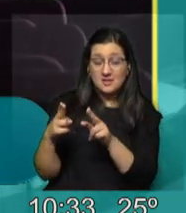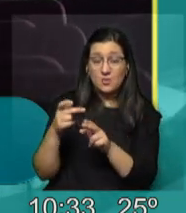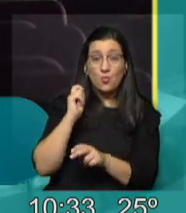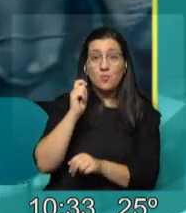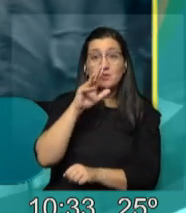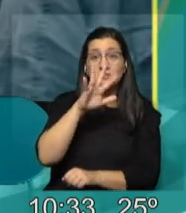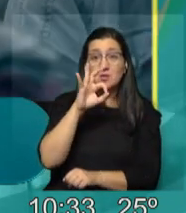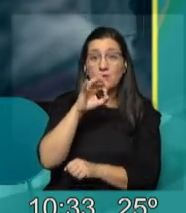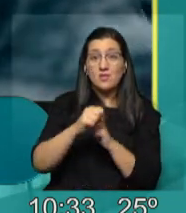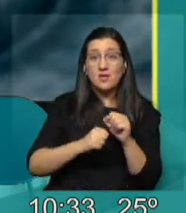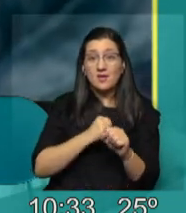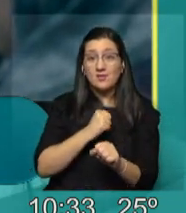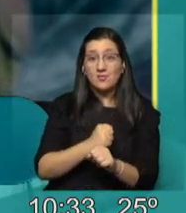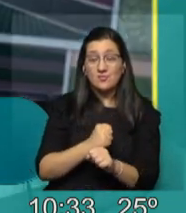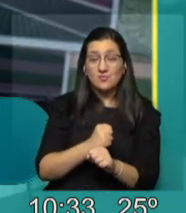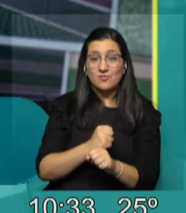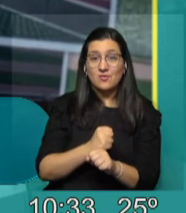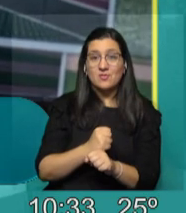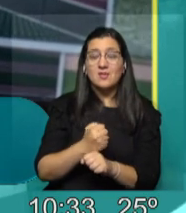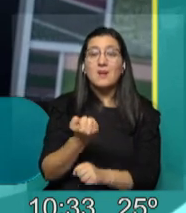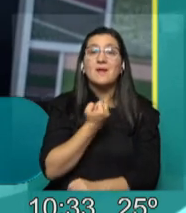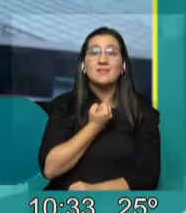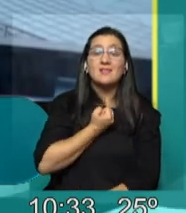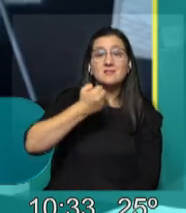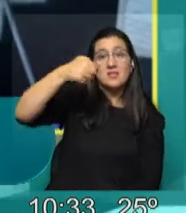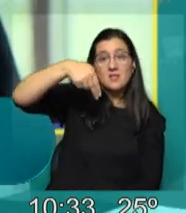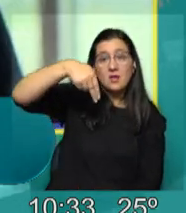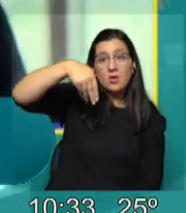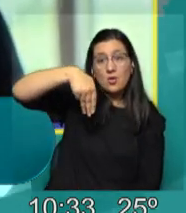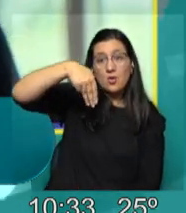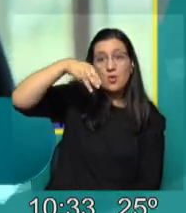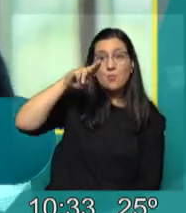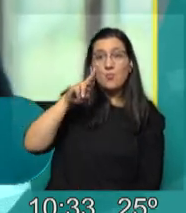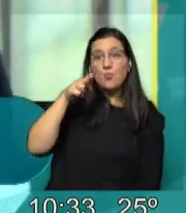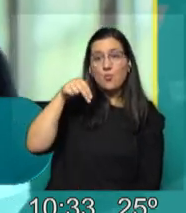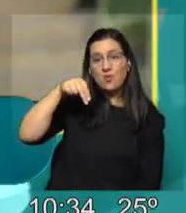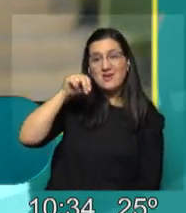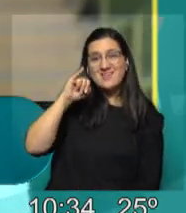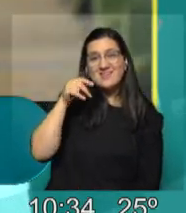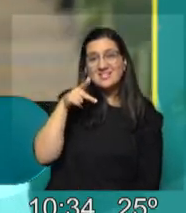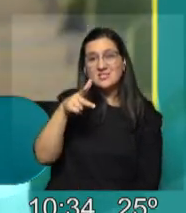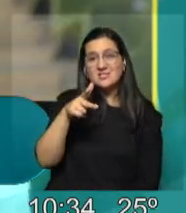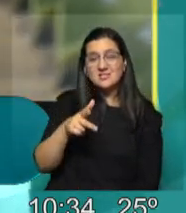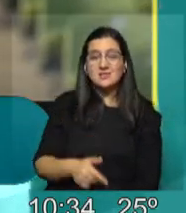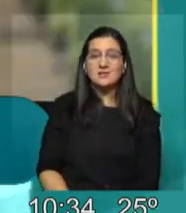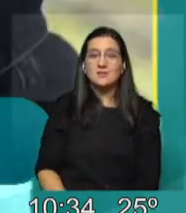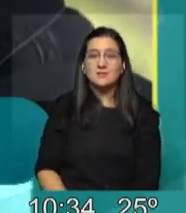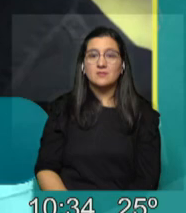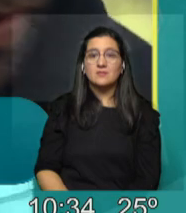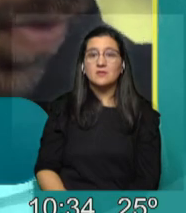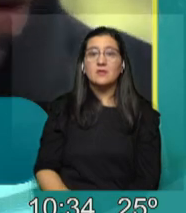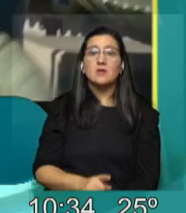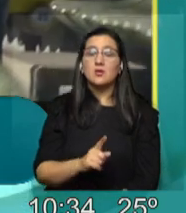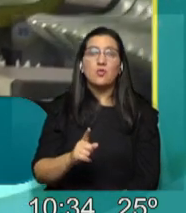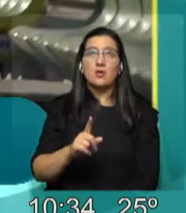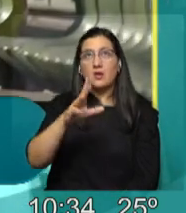50 años de... lo que fue la matanza de Múnich. Bueno, hecho histórico, bastante, bastante dramático. No hace falta